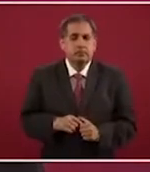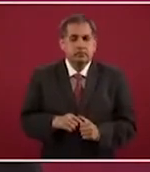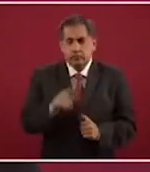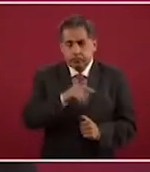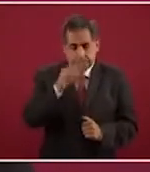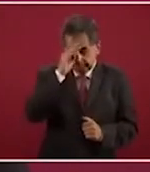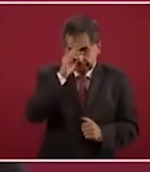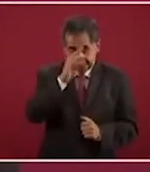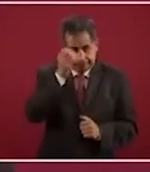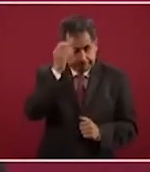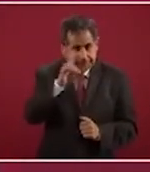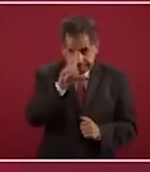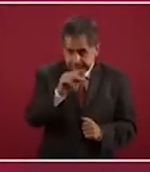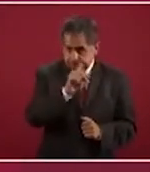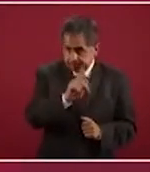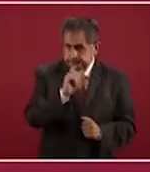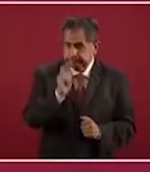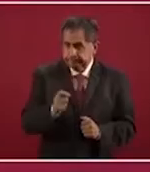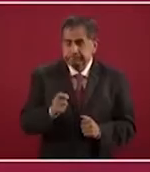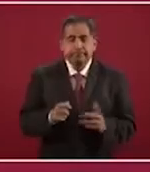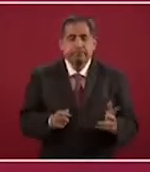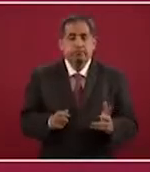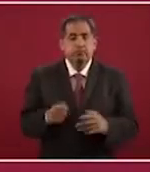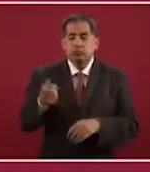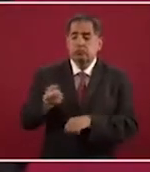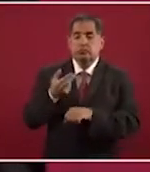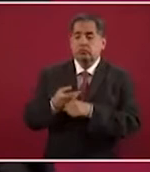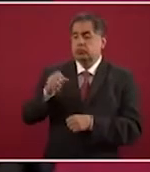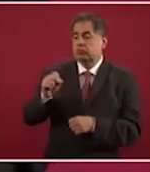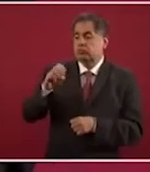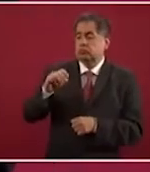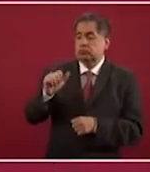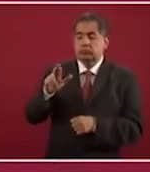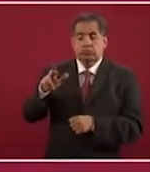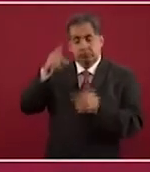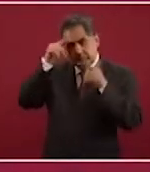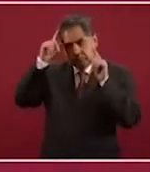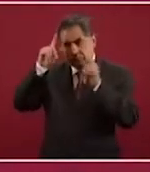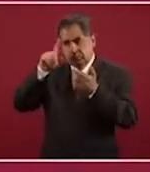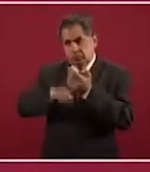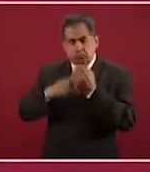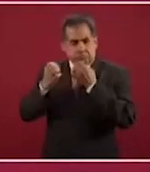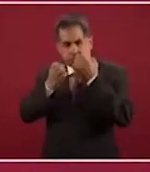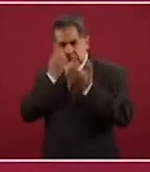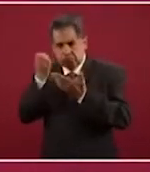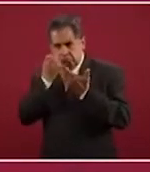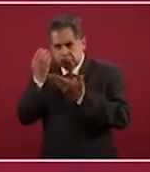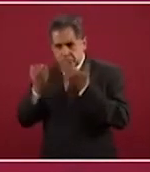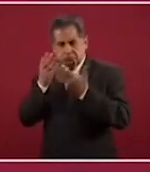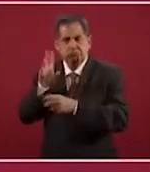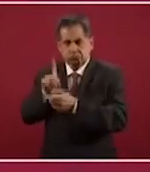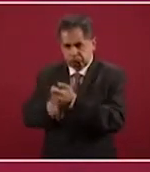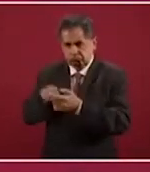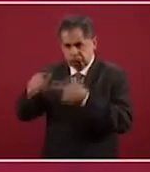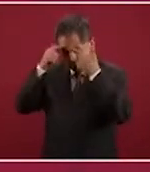olviden que la Secretaría de Marina tiene escuelas también